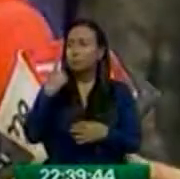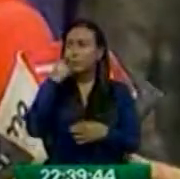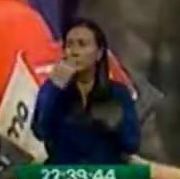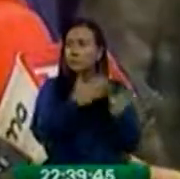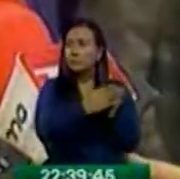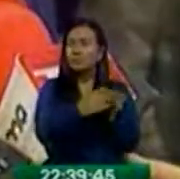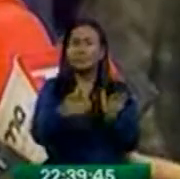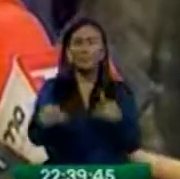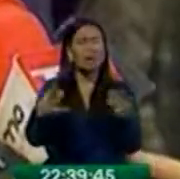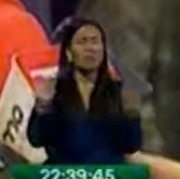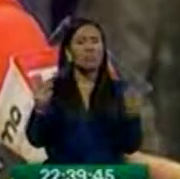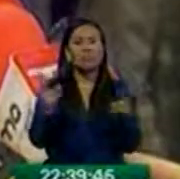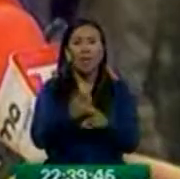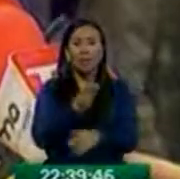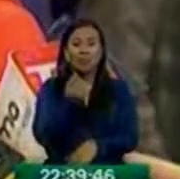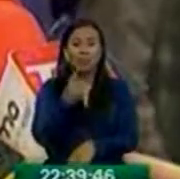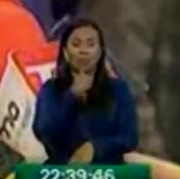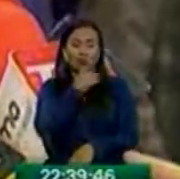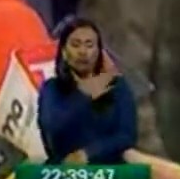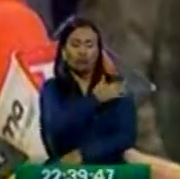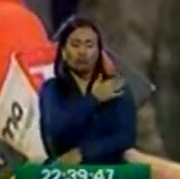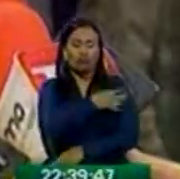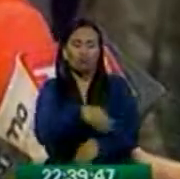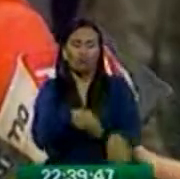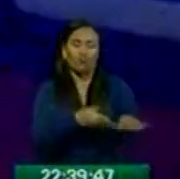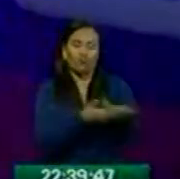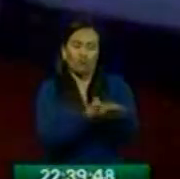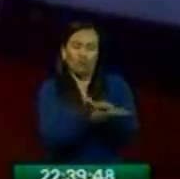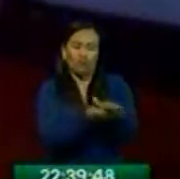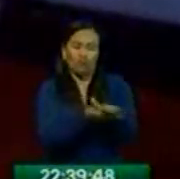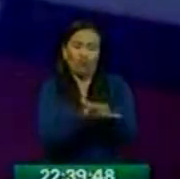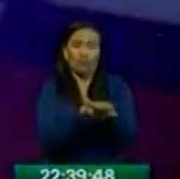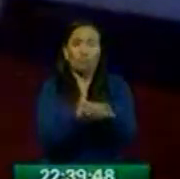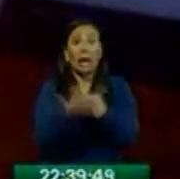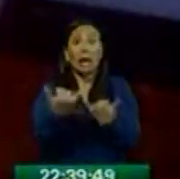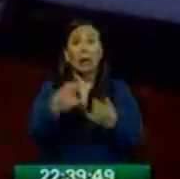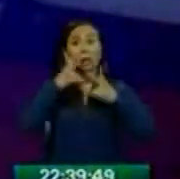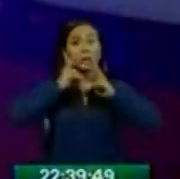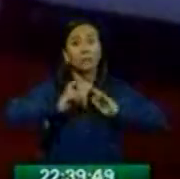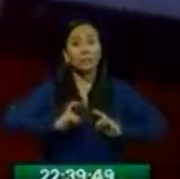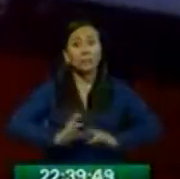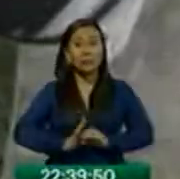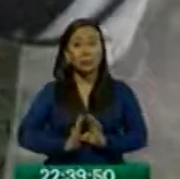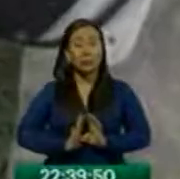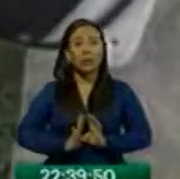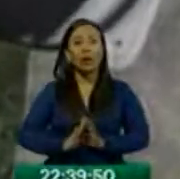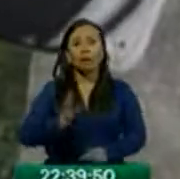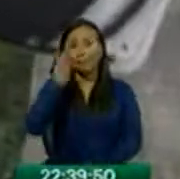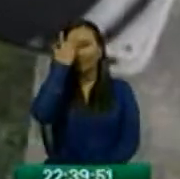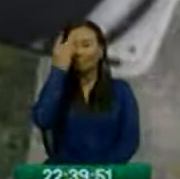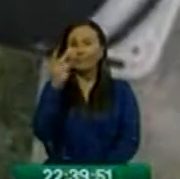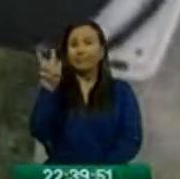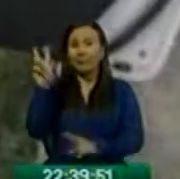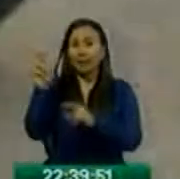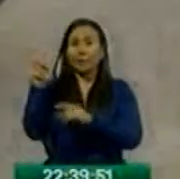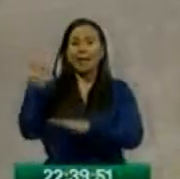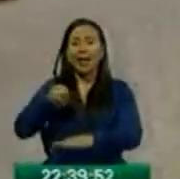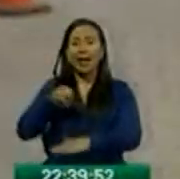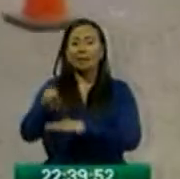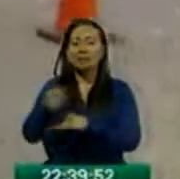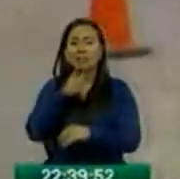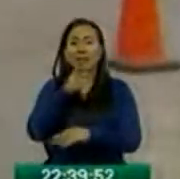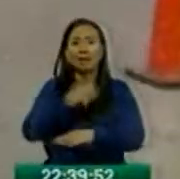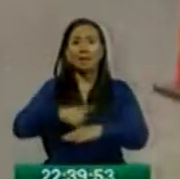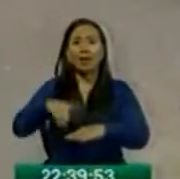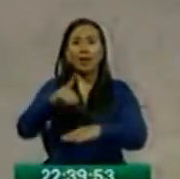corrido muchísimo dinero para que esas prelibertades se den. Las irregularidades, dice, se han dado en casos sonados como el asesino de la directora